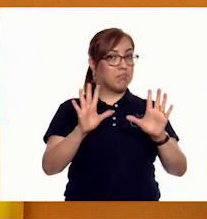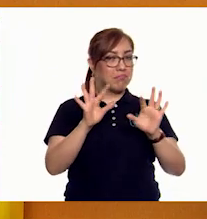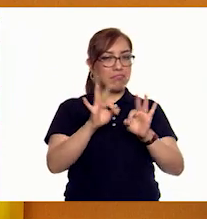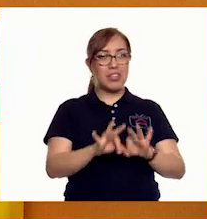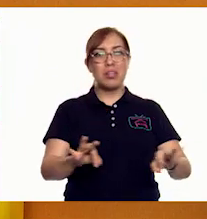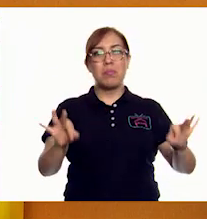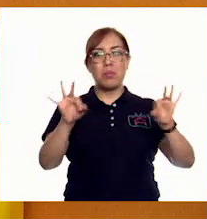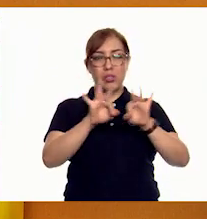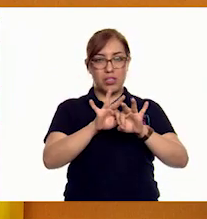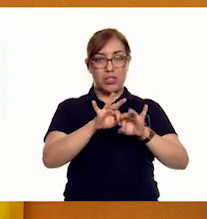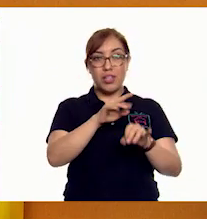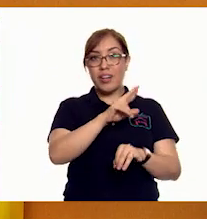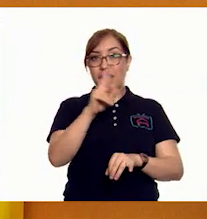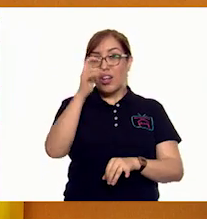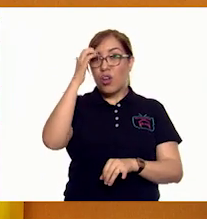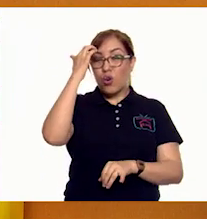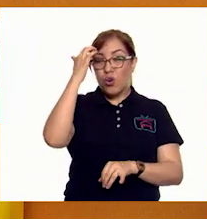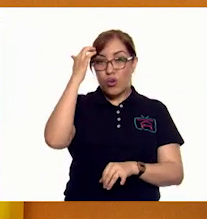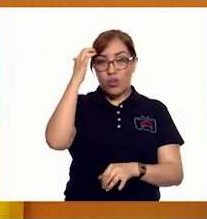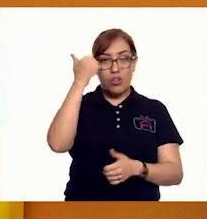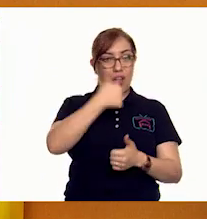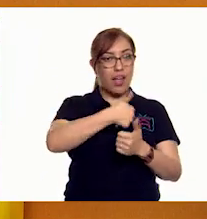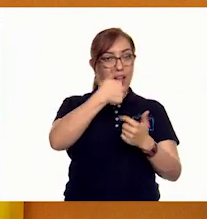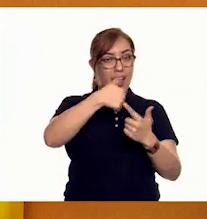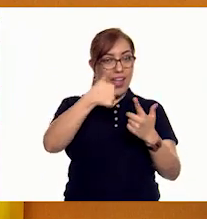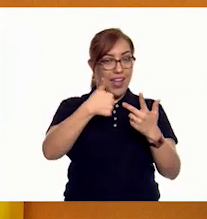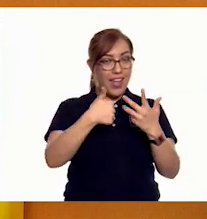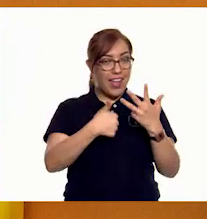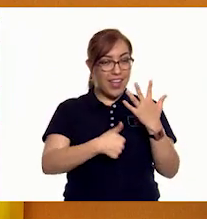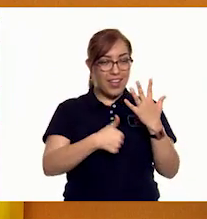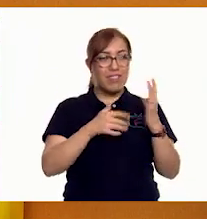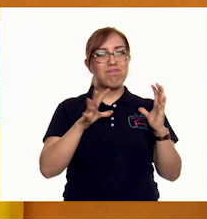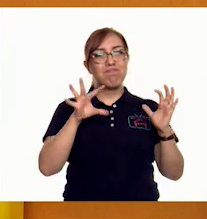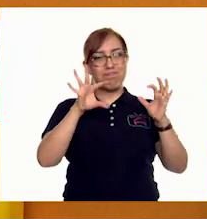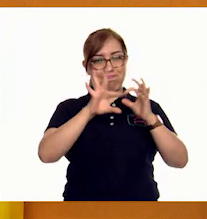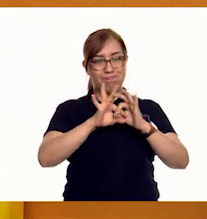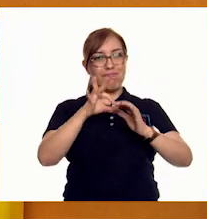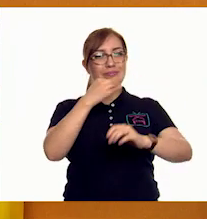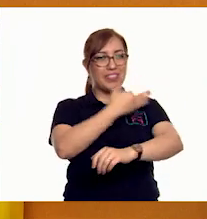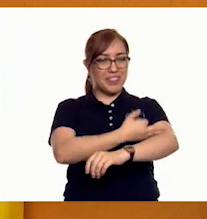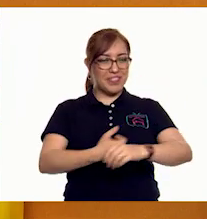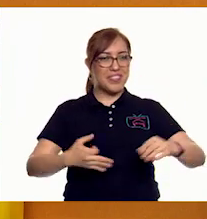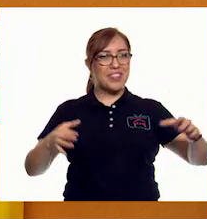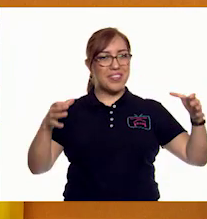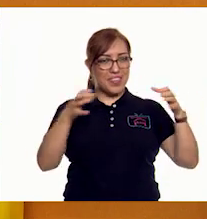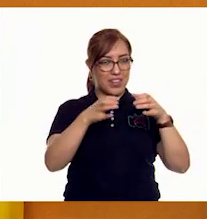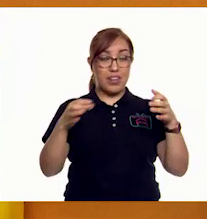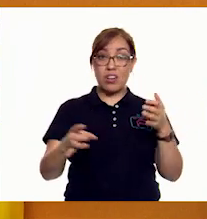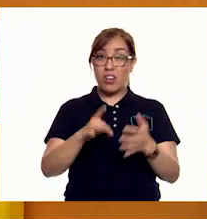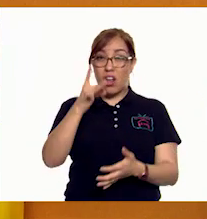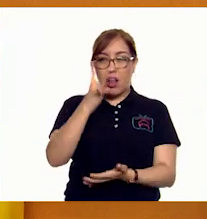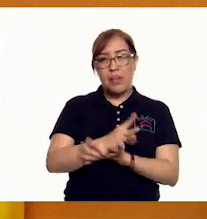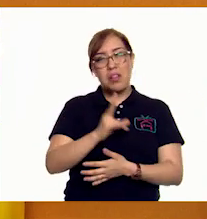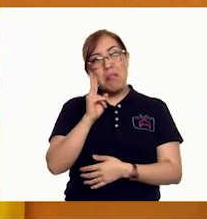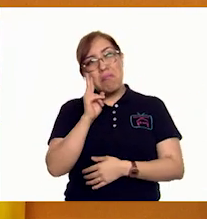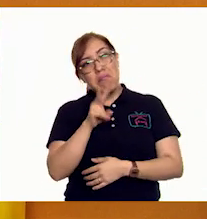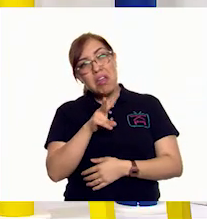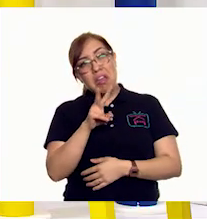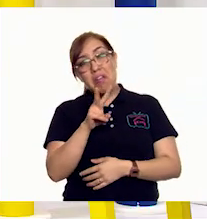que reconozcamos a cada uno de ellos como parte de nuestra familia. Por y no supuesto. Nada más de vista, Pilar. No.